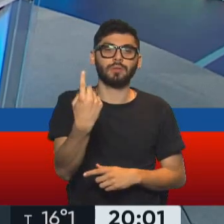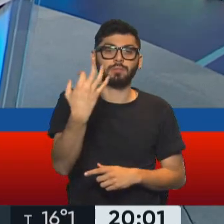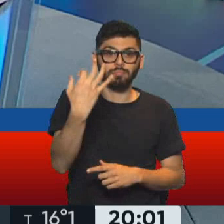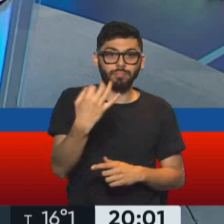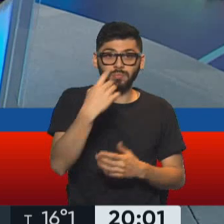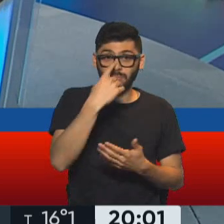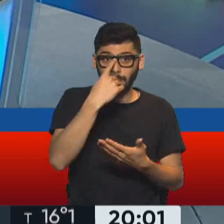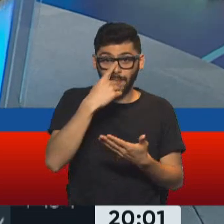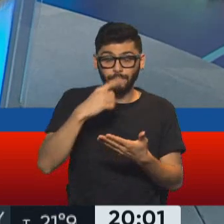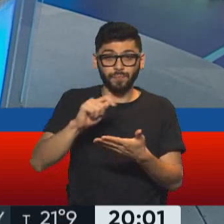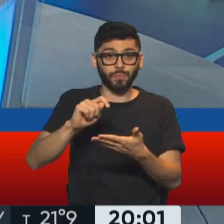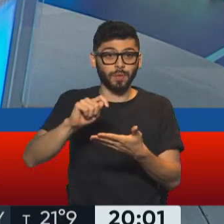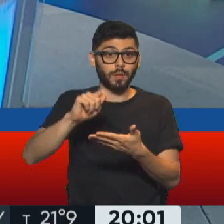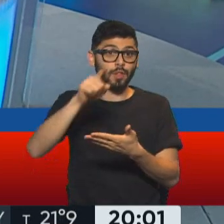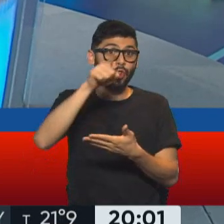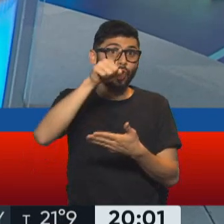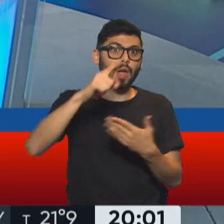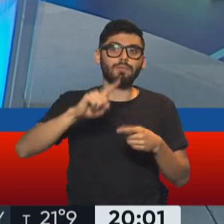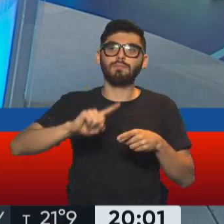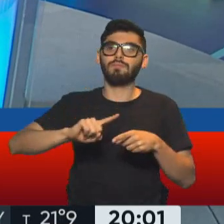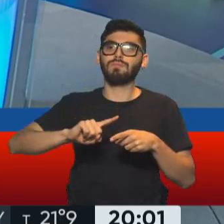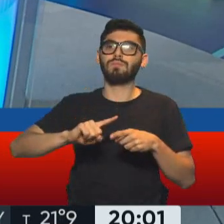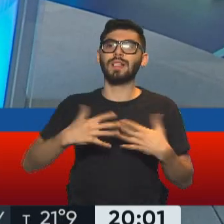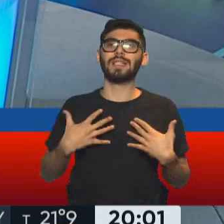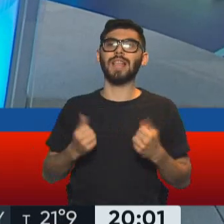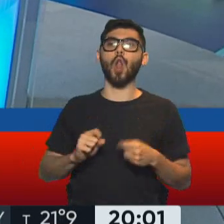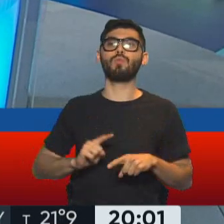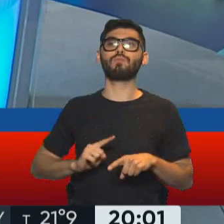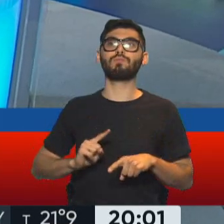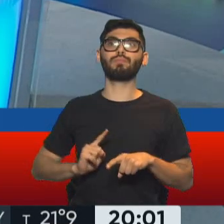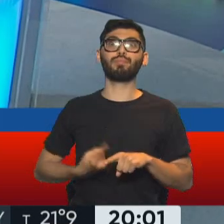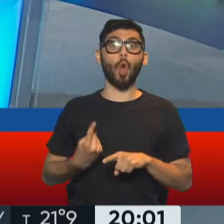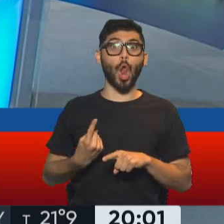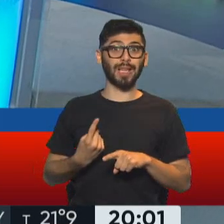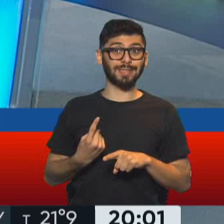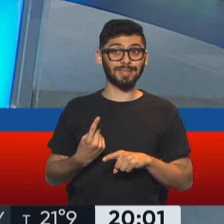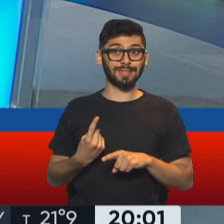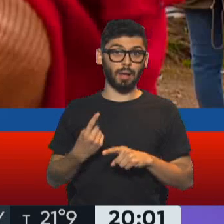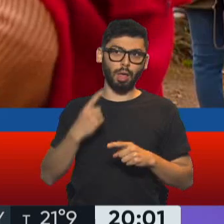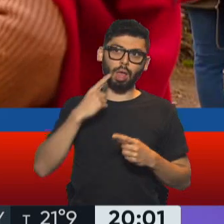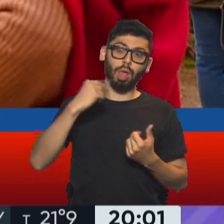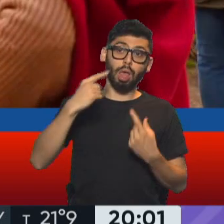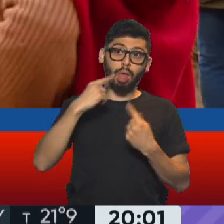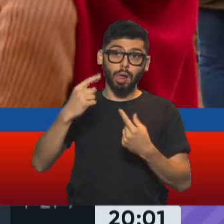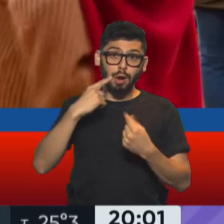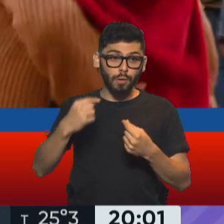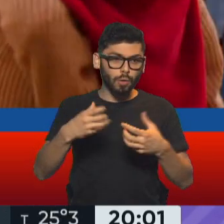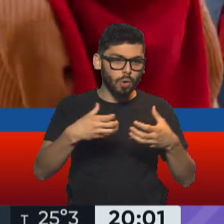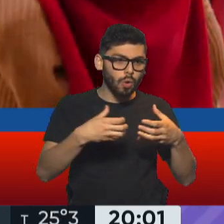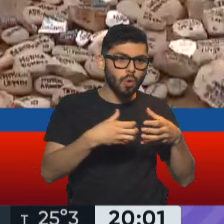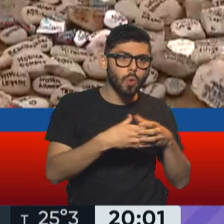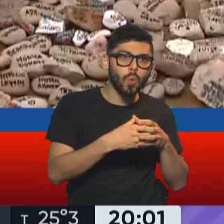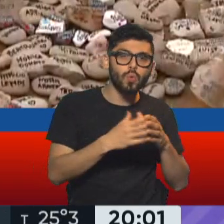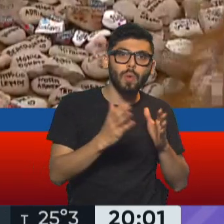los fallos contra la política sanitaria, es hoy el primer candidato a diputado de Juntos por el Cambio. Mirá qué